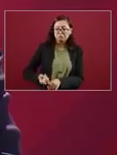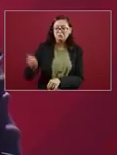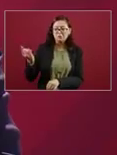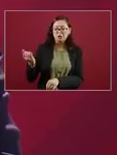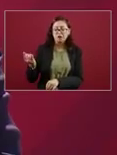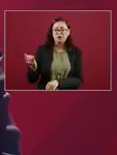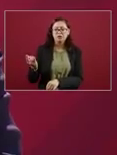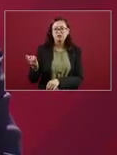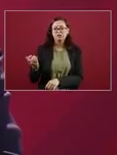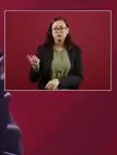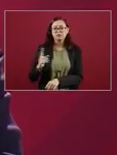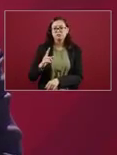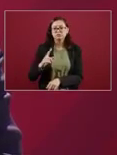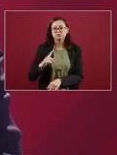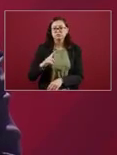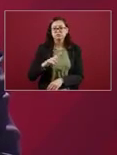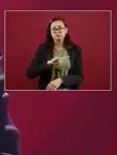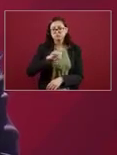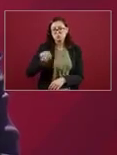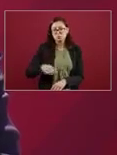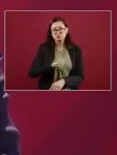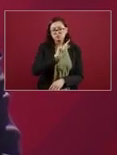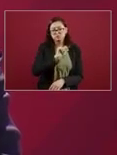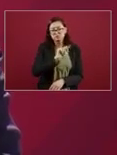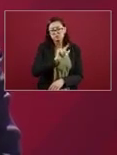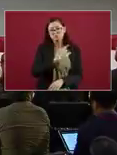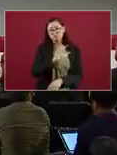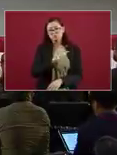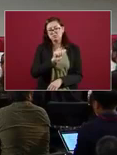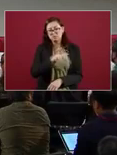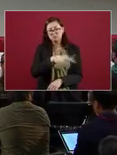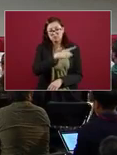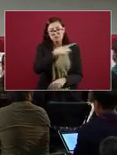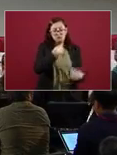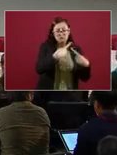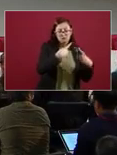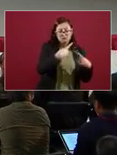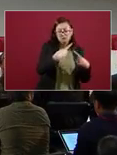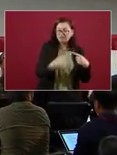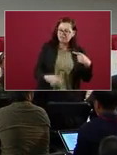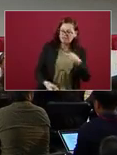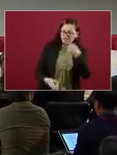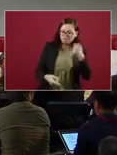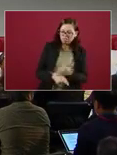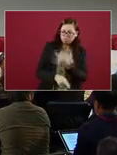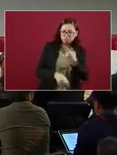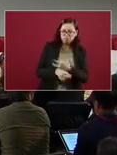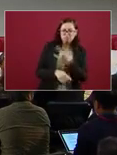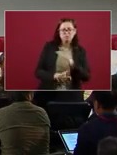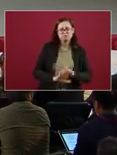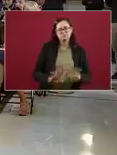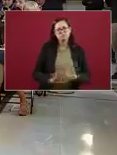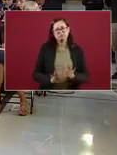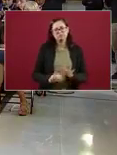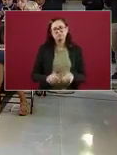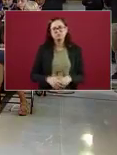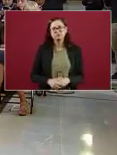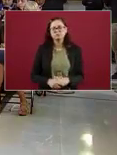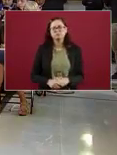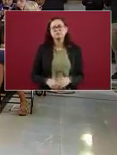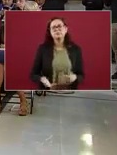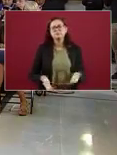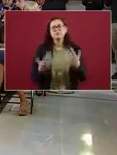apertura en las negociaciones. Y sobre mi segunda pregunta, en la discusión que se tendrá de las